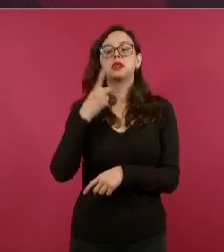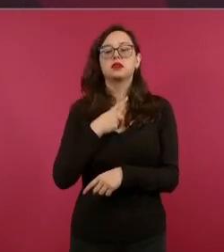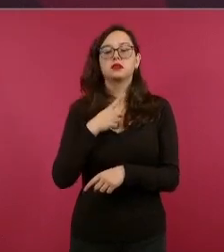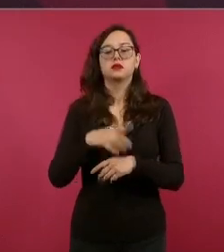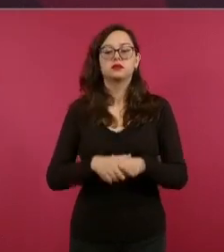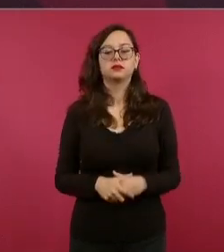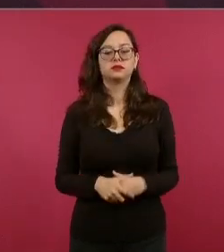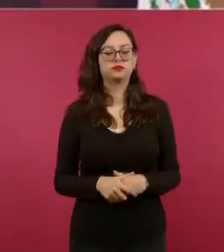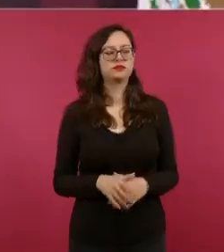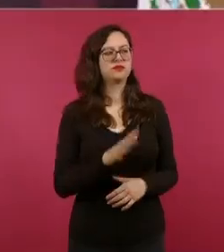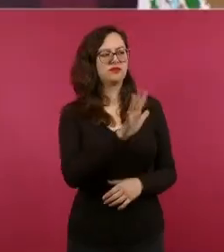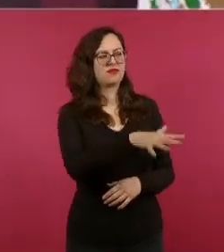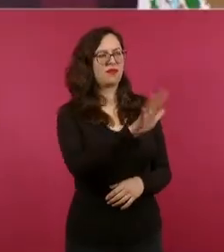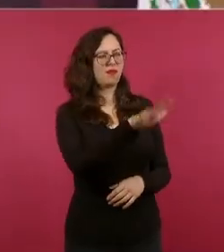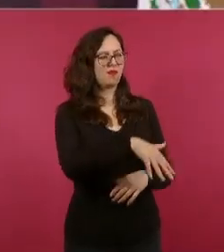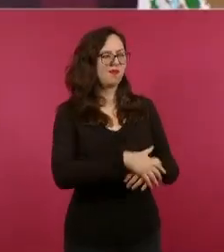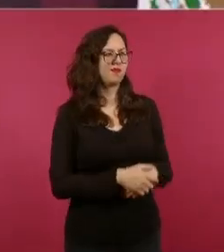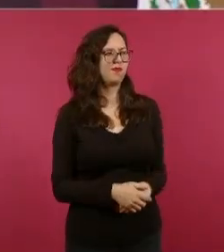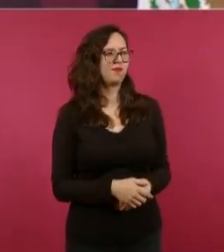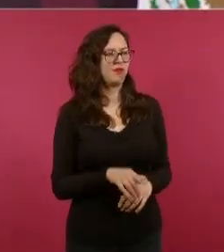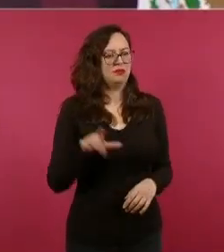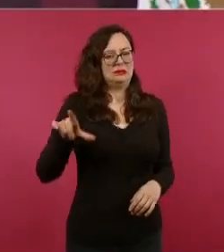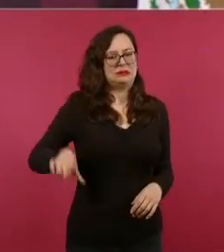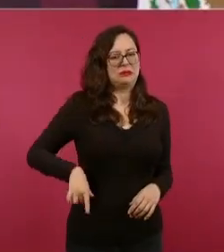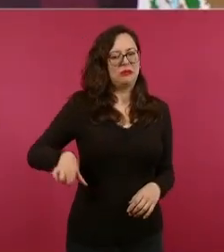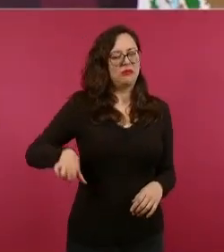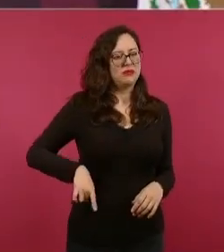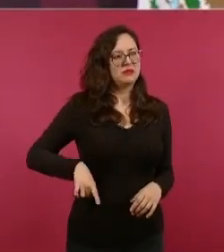entregar los apoyos de manera directa